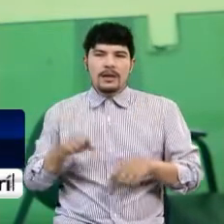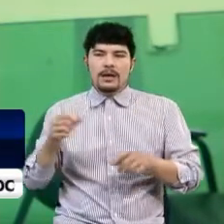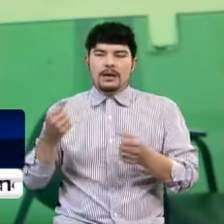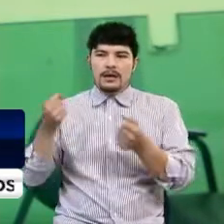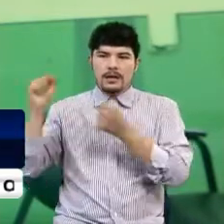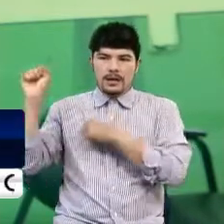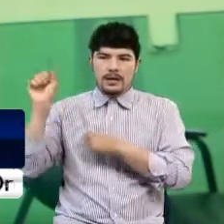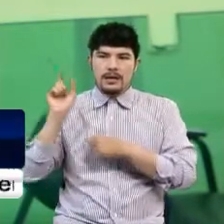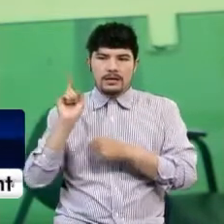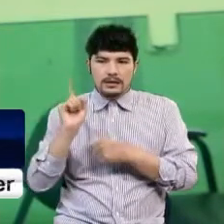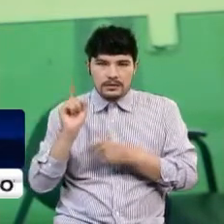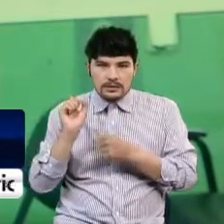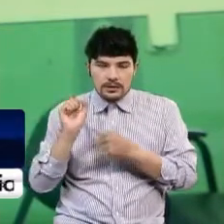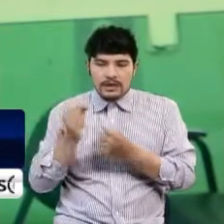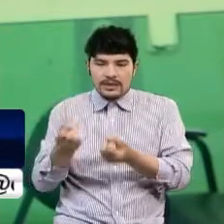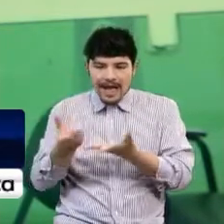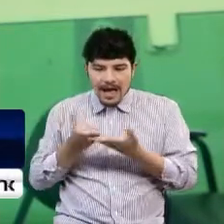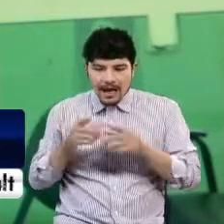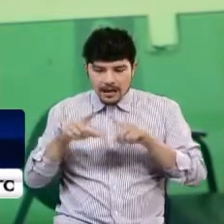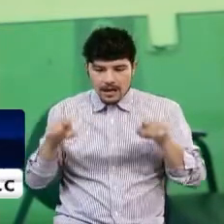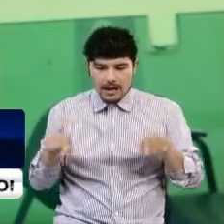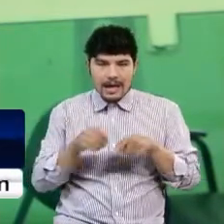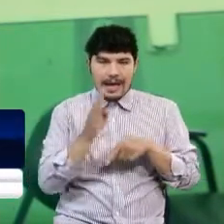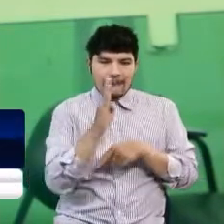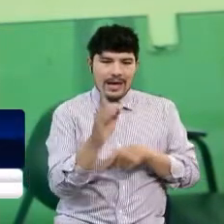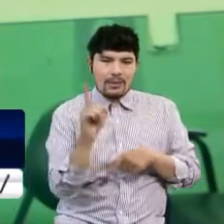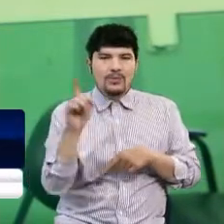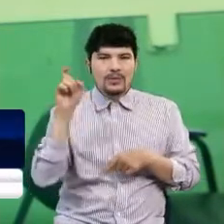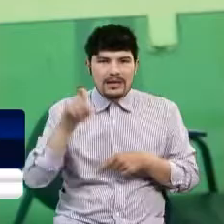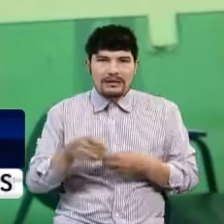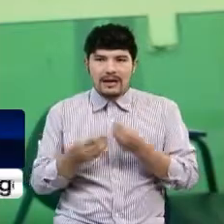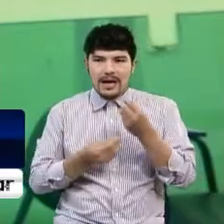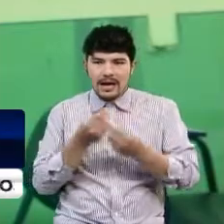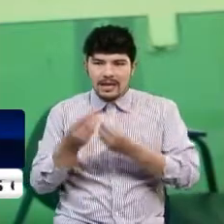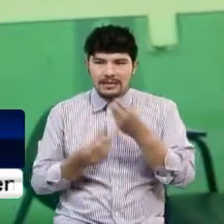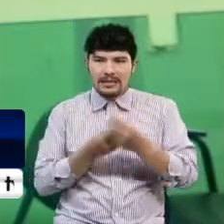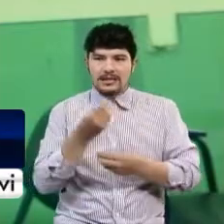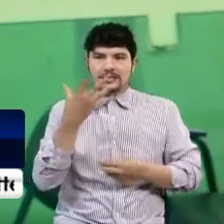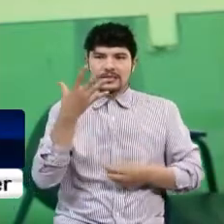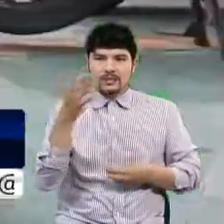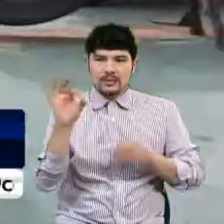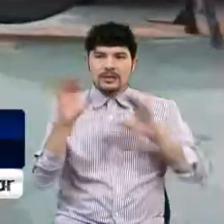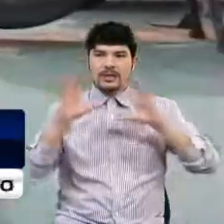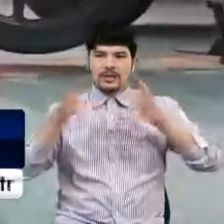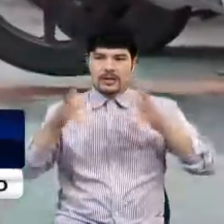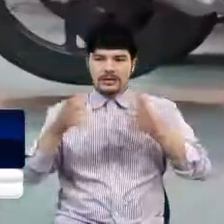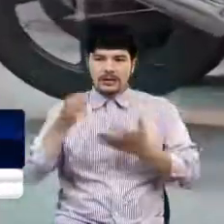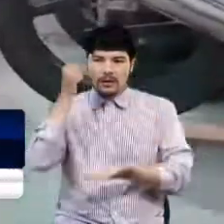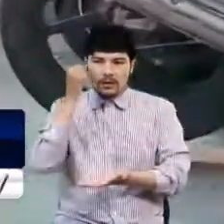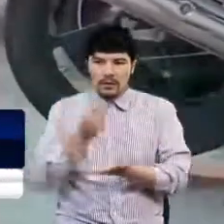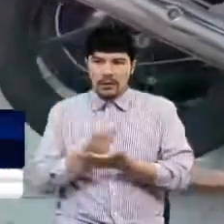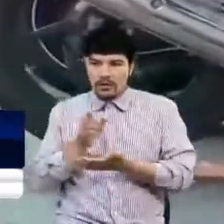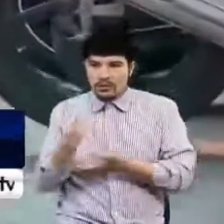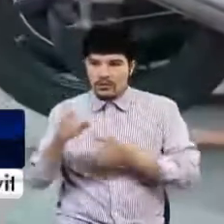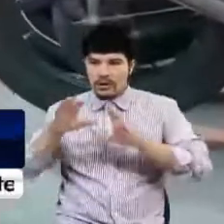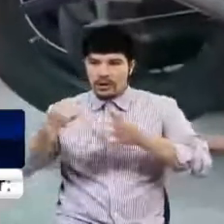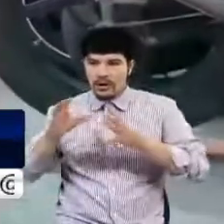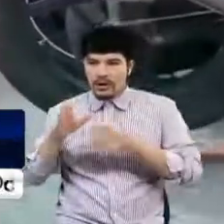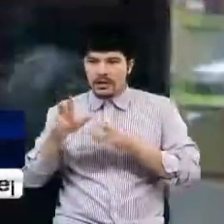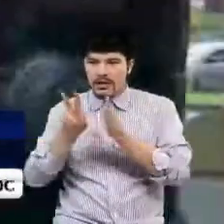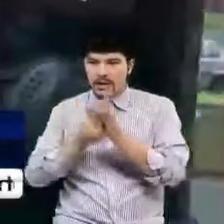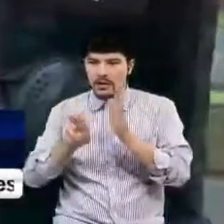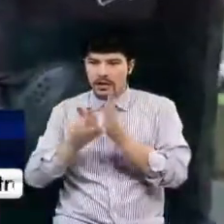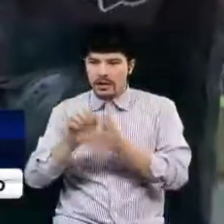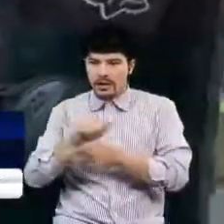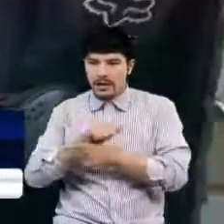b1 de servicio particular debe hacer 50 clases obligatorias la capacitación teórica y práctica son